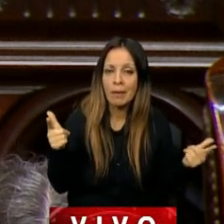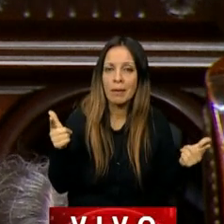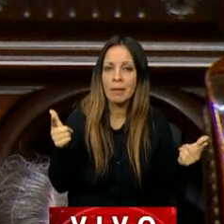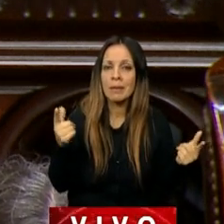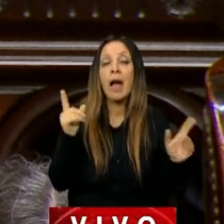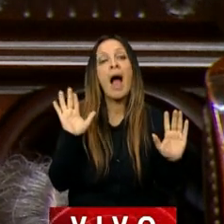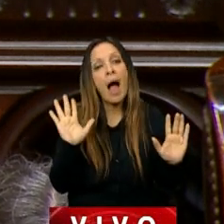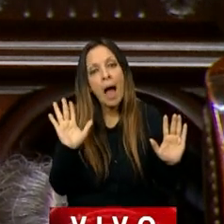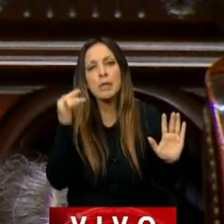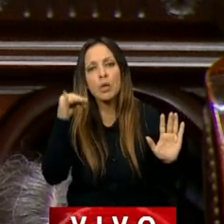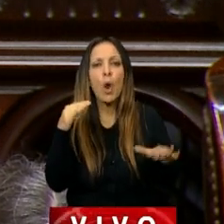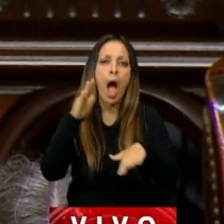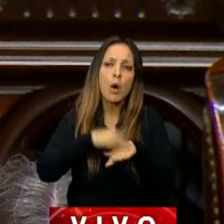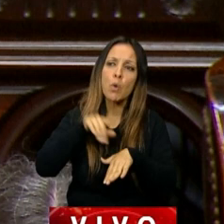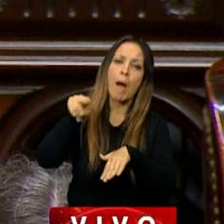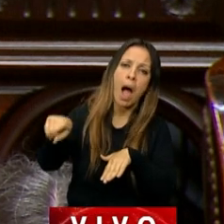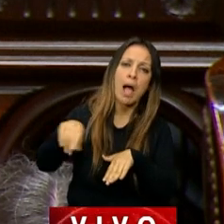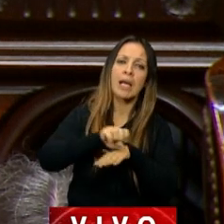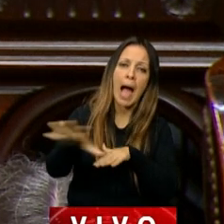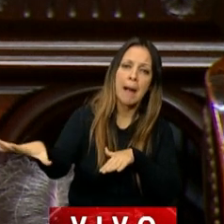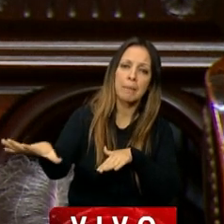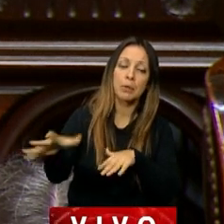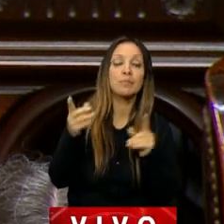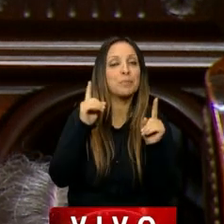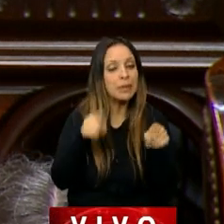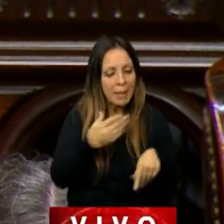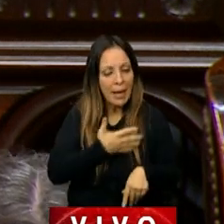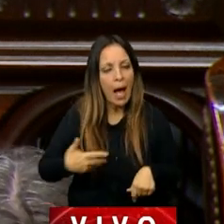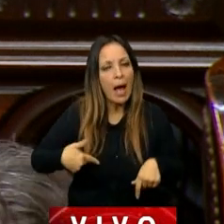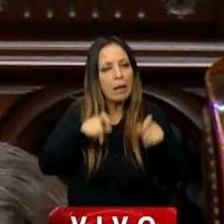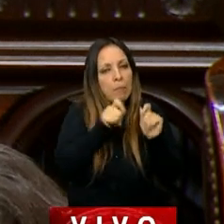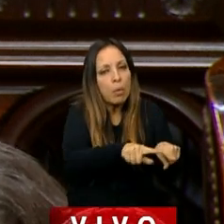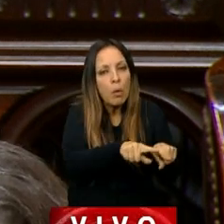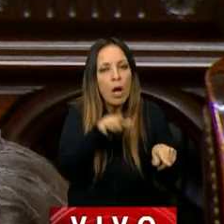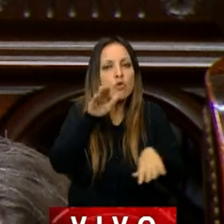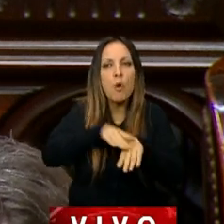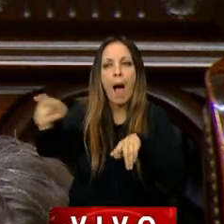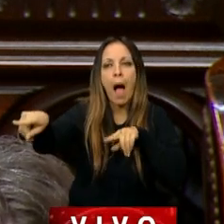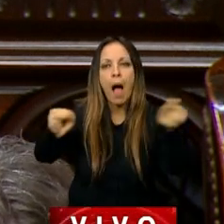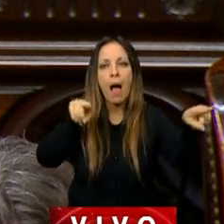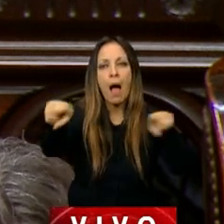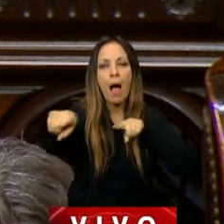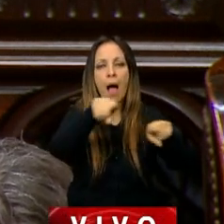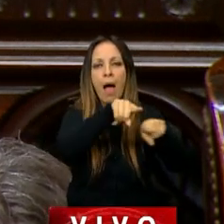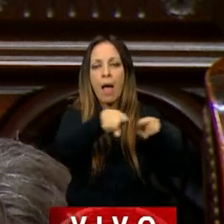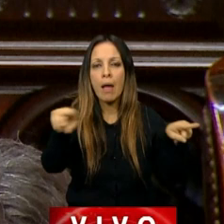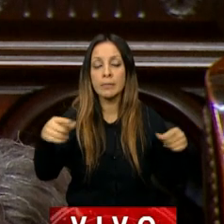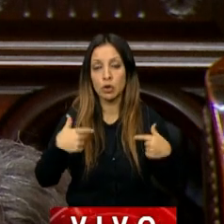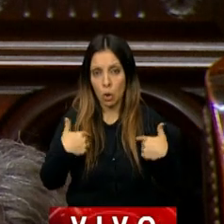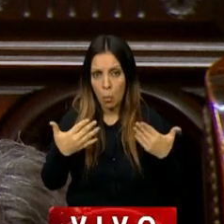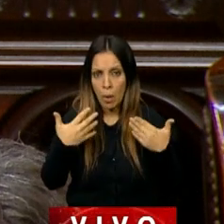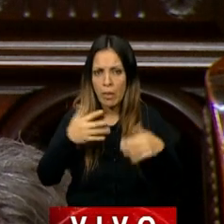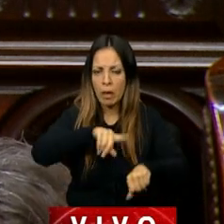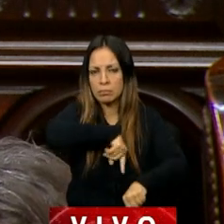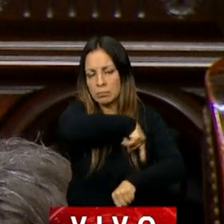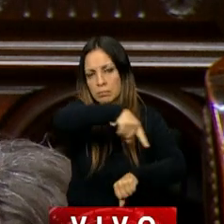Pero seguramente le van a echar la culpa al campo, porque otra de las cosas que hace este gobierno es echarle la culpa al otro. Yo podría estar